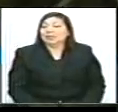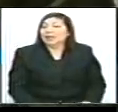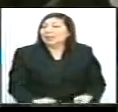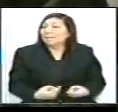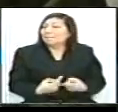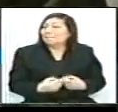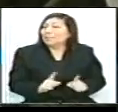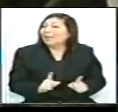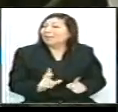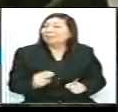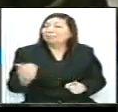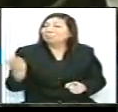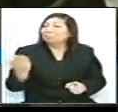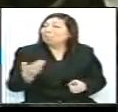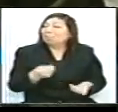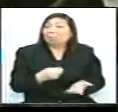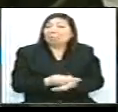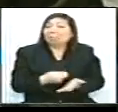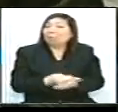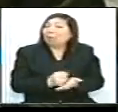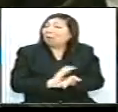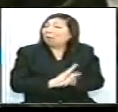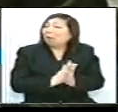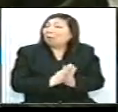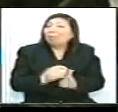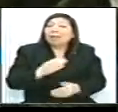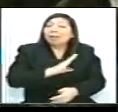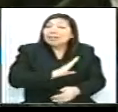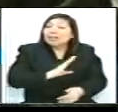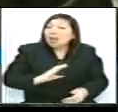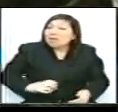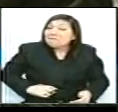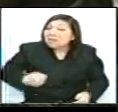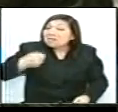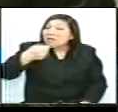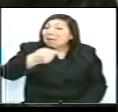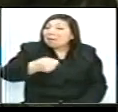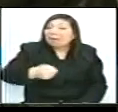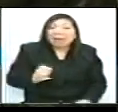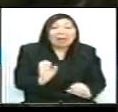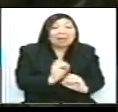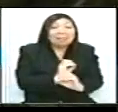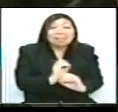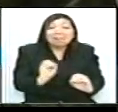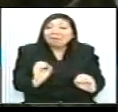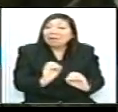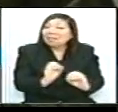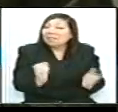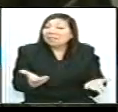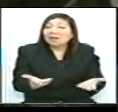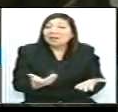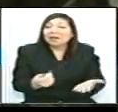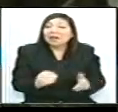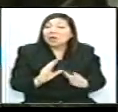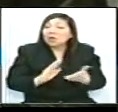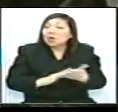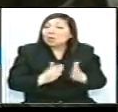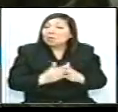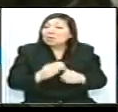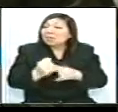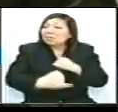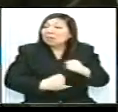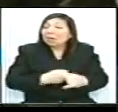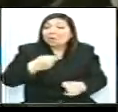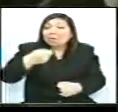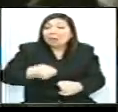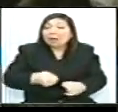embargo, no recibe aporte compensatorio por parte del gobierno nacional ni de la comunidad